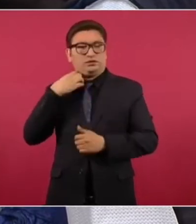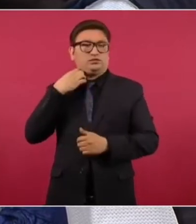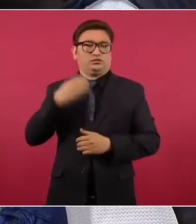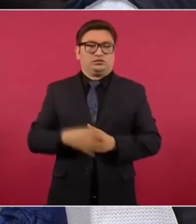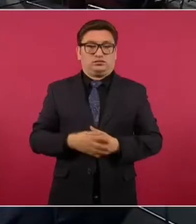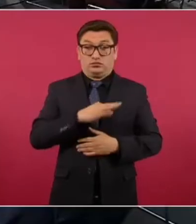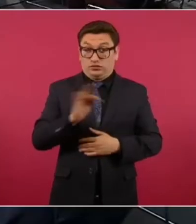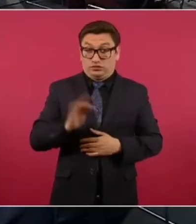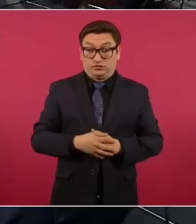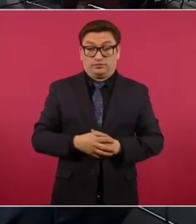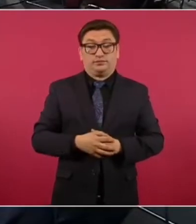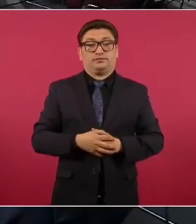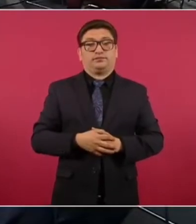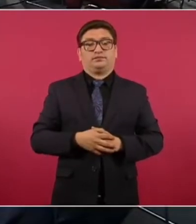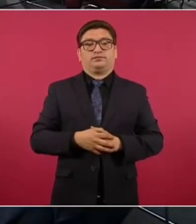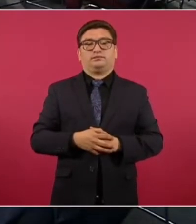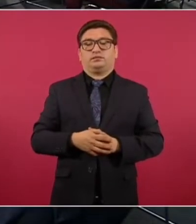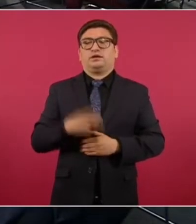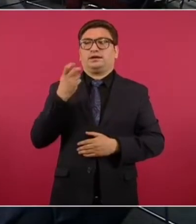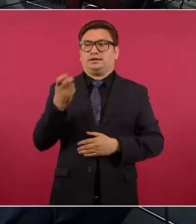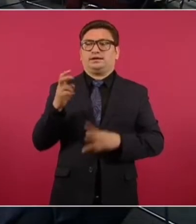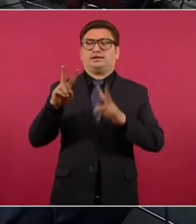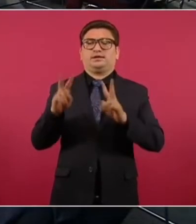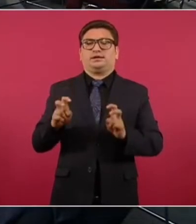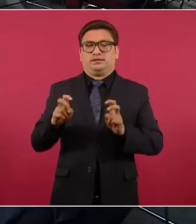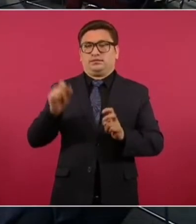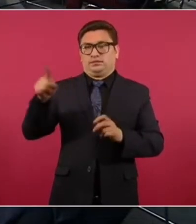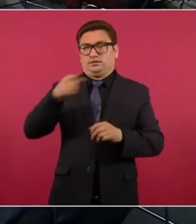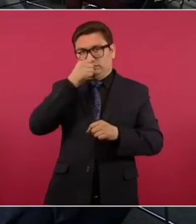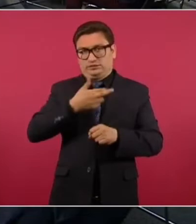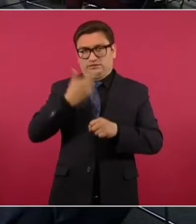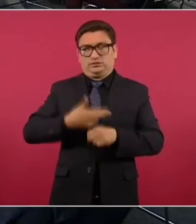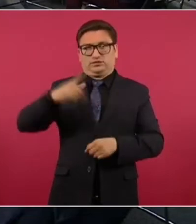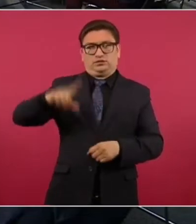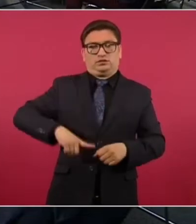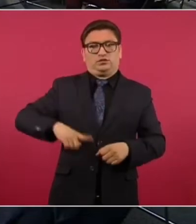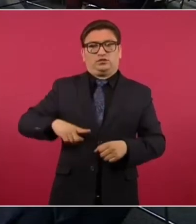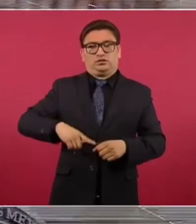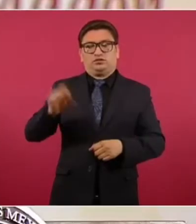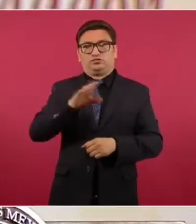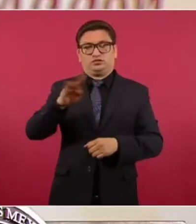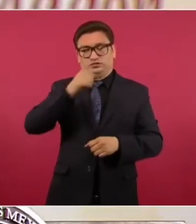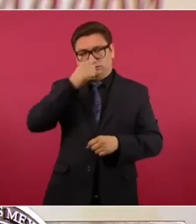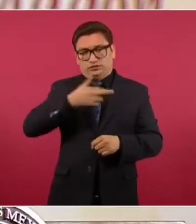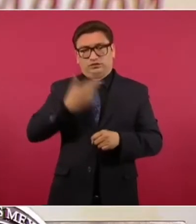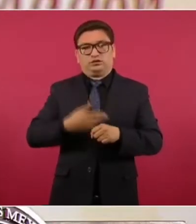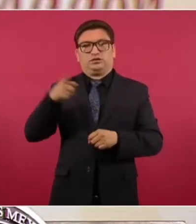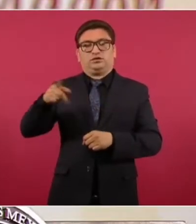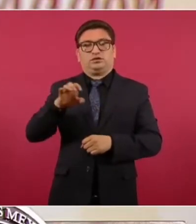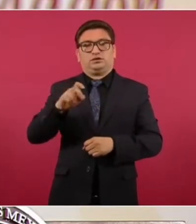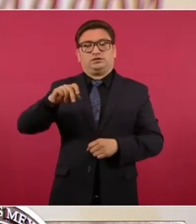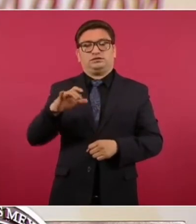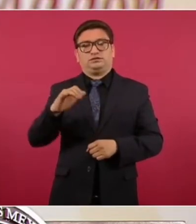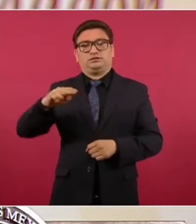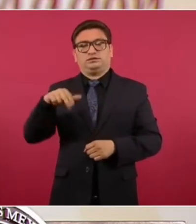posible. Bueno, este tema es competencia de la Secretaría de Gobernación a través del subsecretario Encinas,